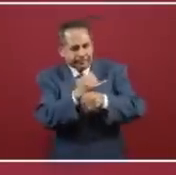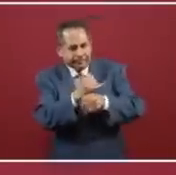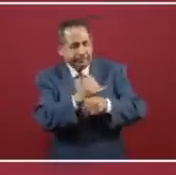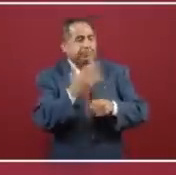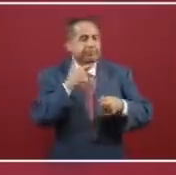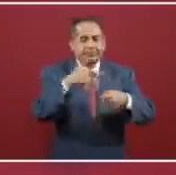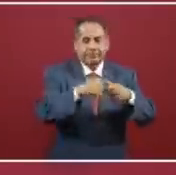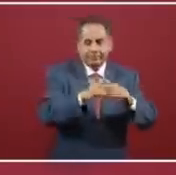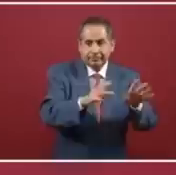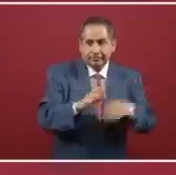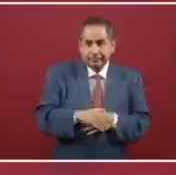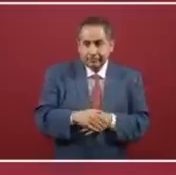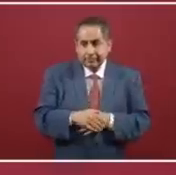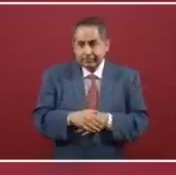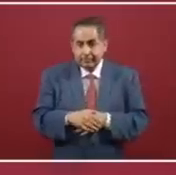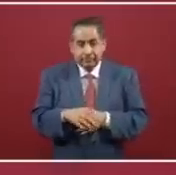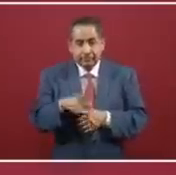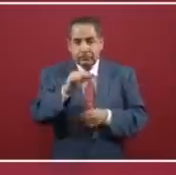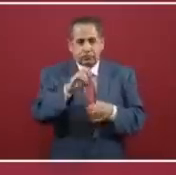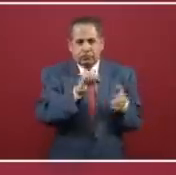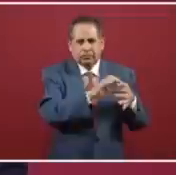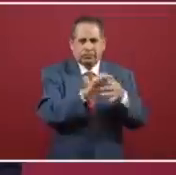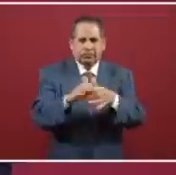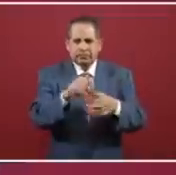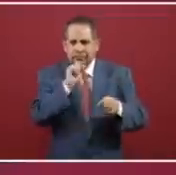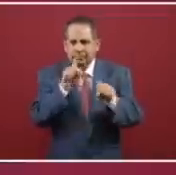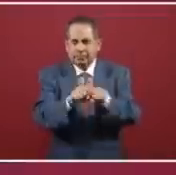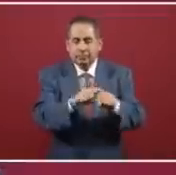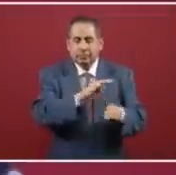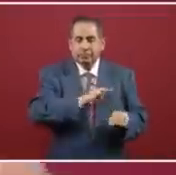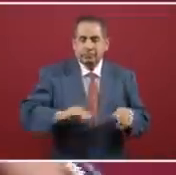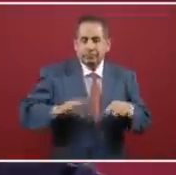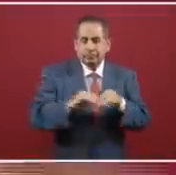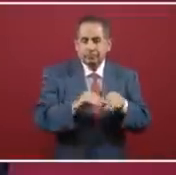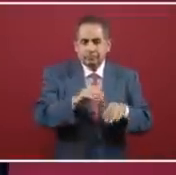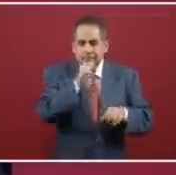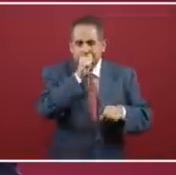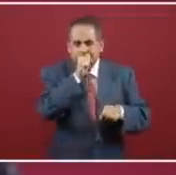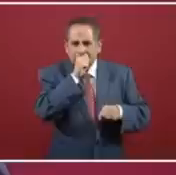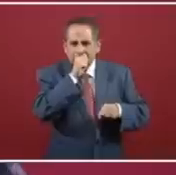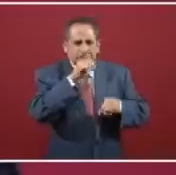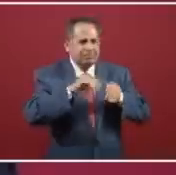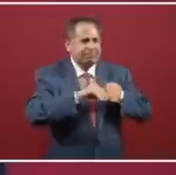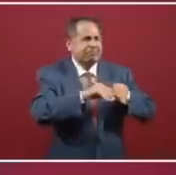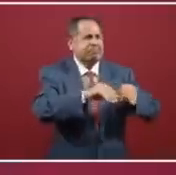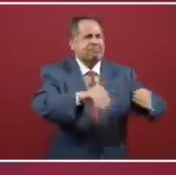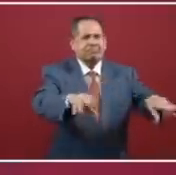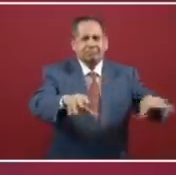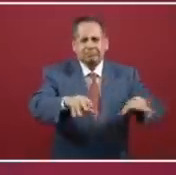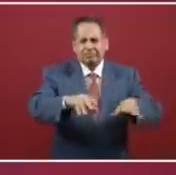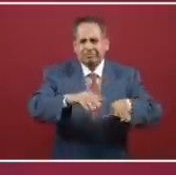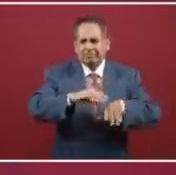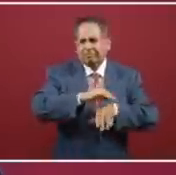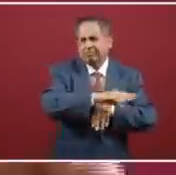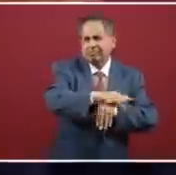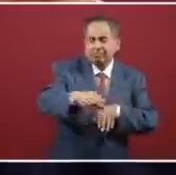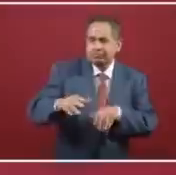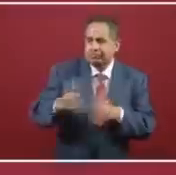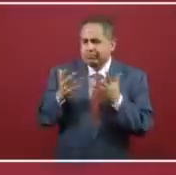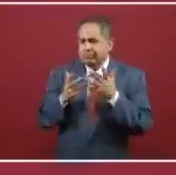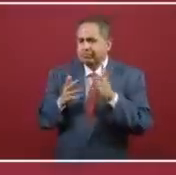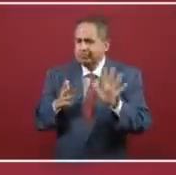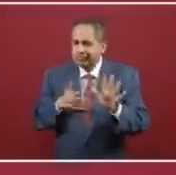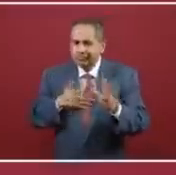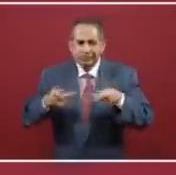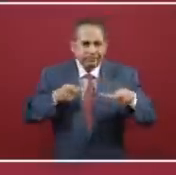gasolinera y aunque no sea de la misma cadena pero son del mismo municipio se pasan el chisme pero rapidísimo pues yo